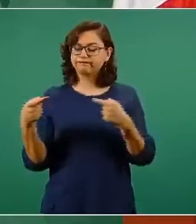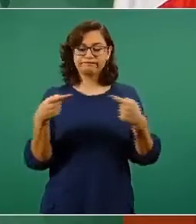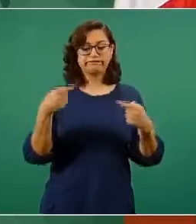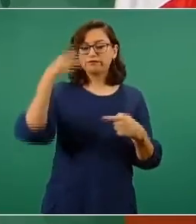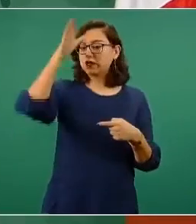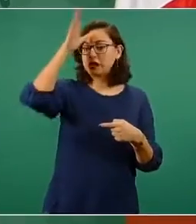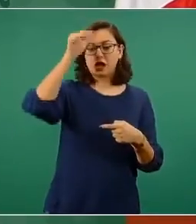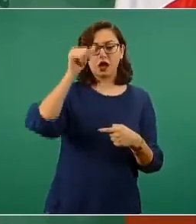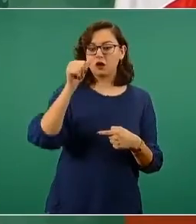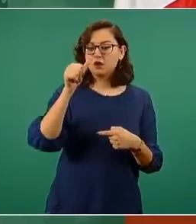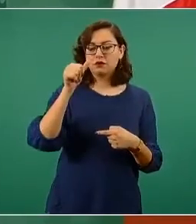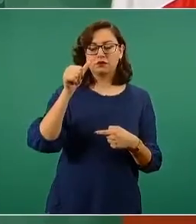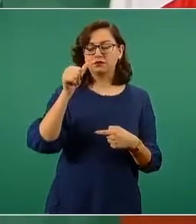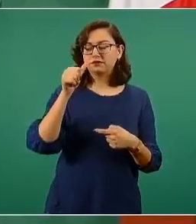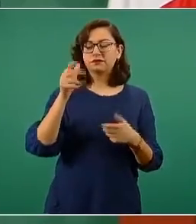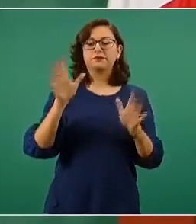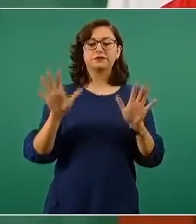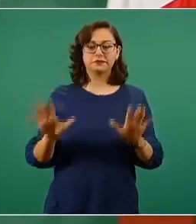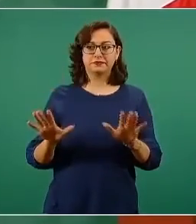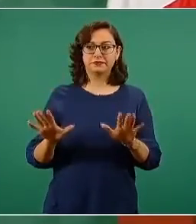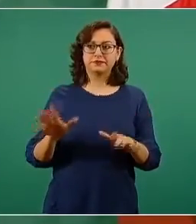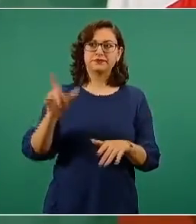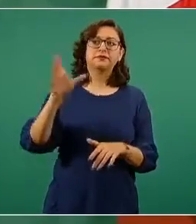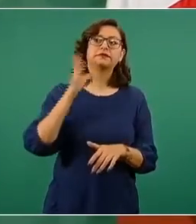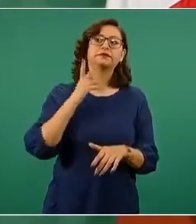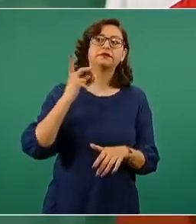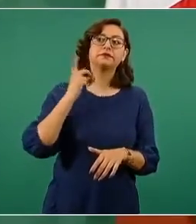se decidió aplazar